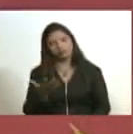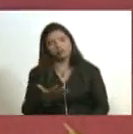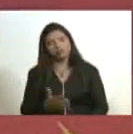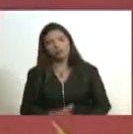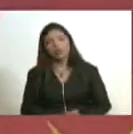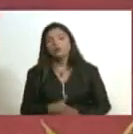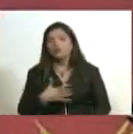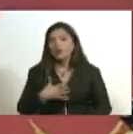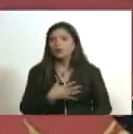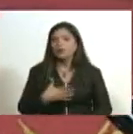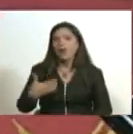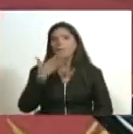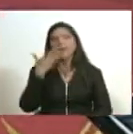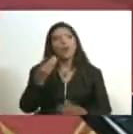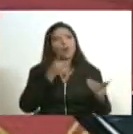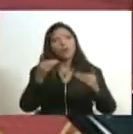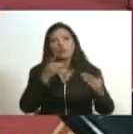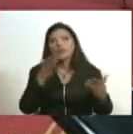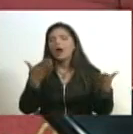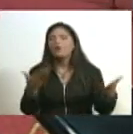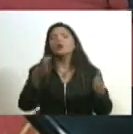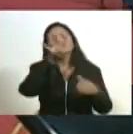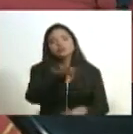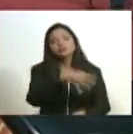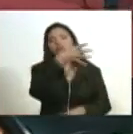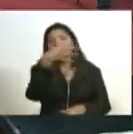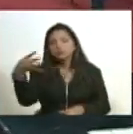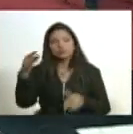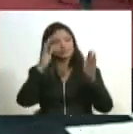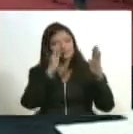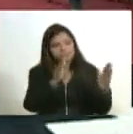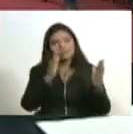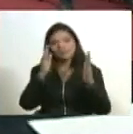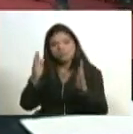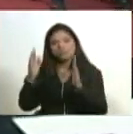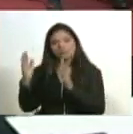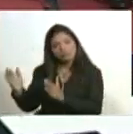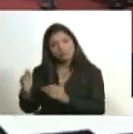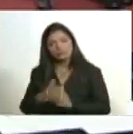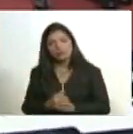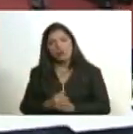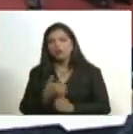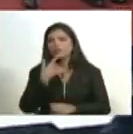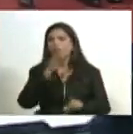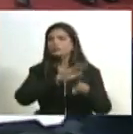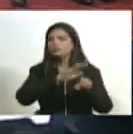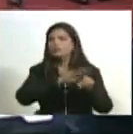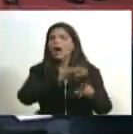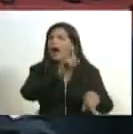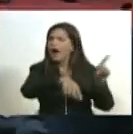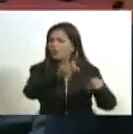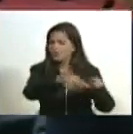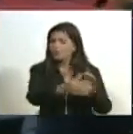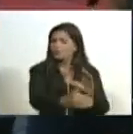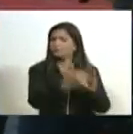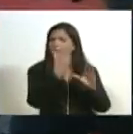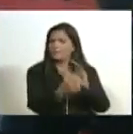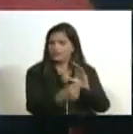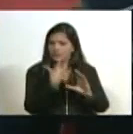Yo quiero que tengamos un diálogo con agenda. Una agenda. Yo le mandé a decir a algunos de ellos que me mandaron un